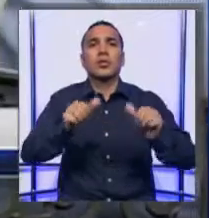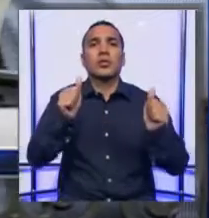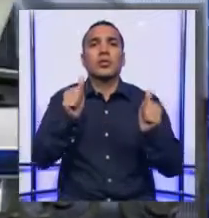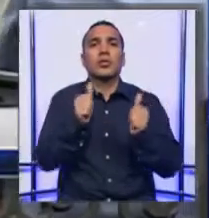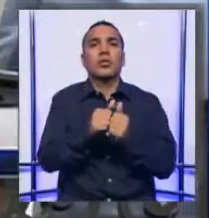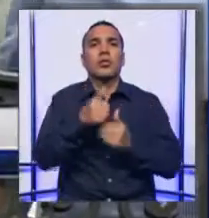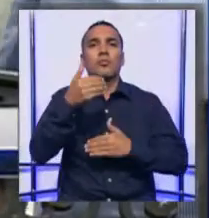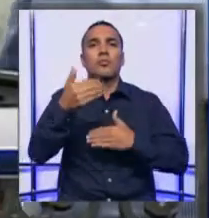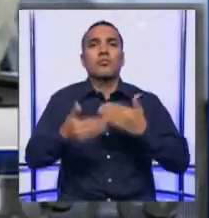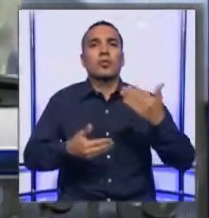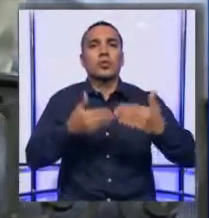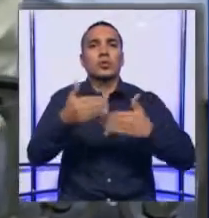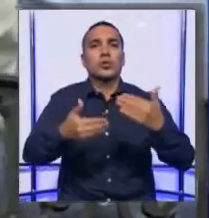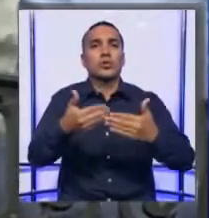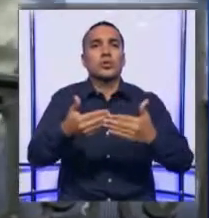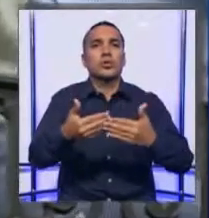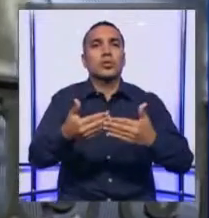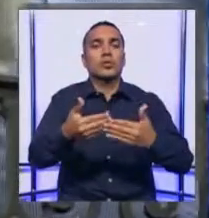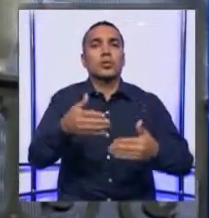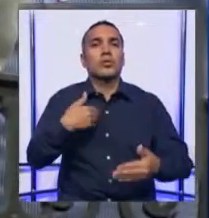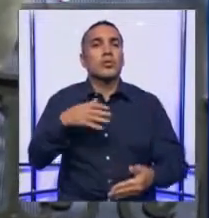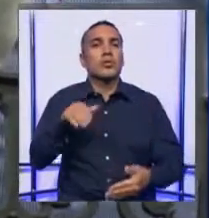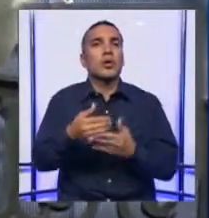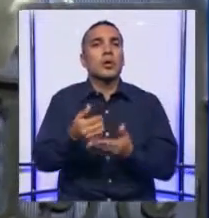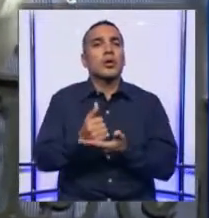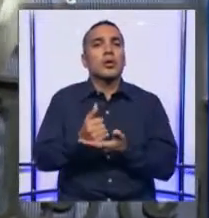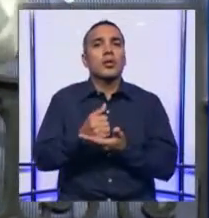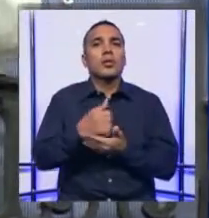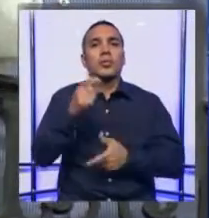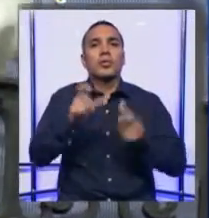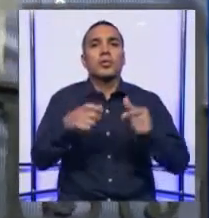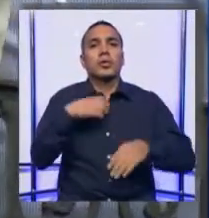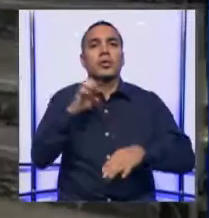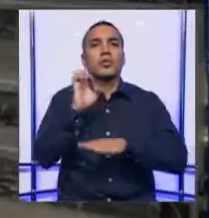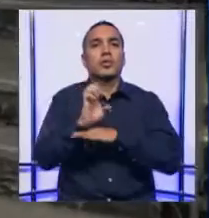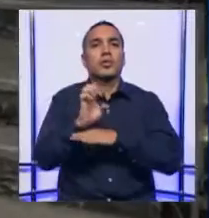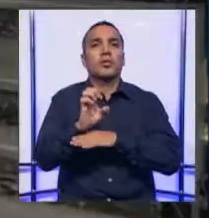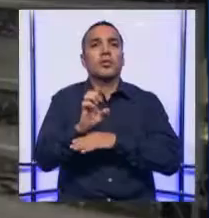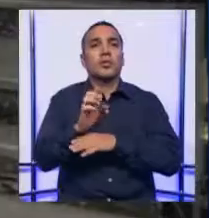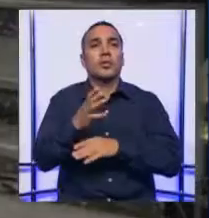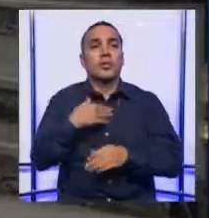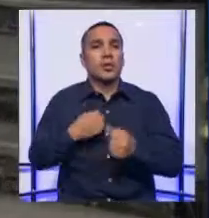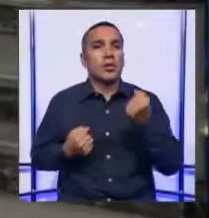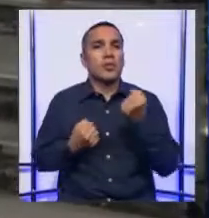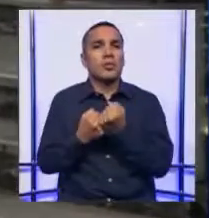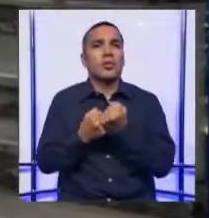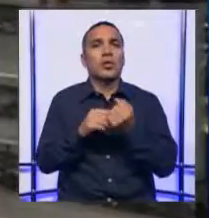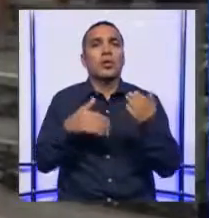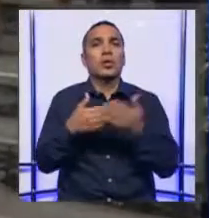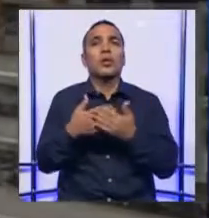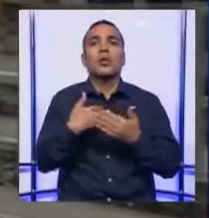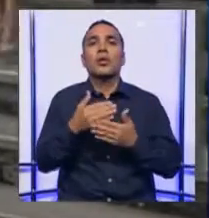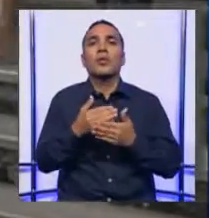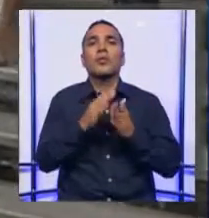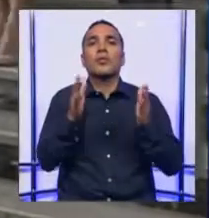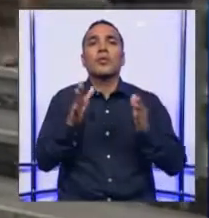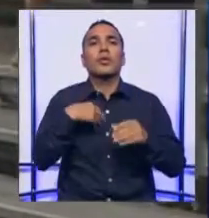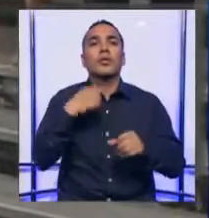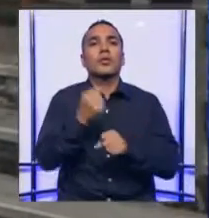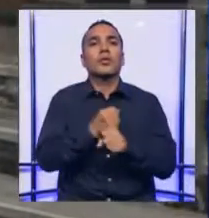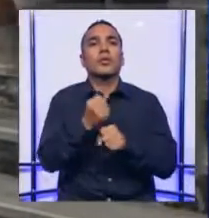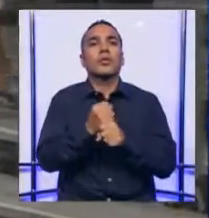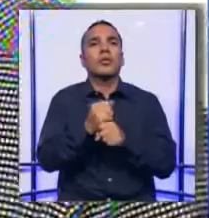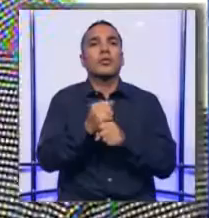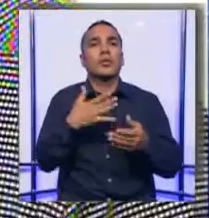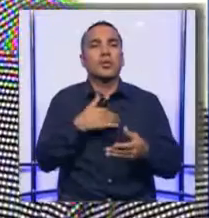este proceso de beneficio para nuestra población ecuatoriana. A este apoyo se contrapone el Frente Unitario de Trabajadores,